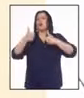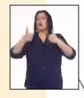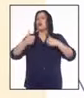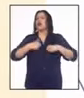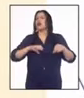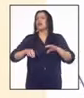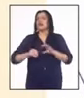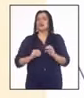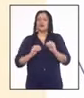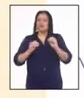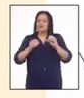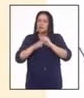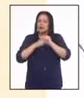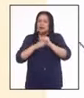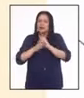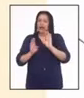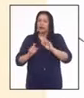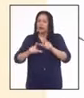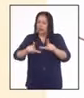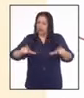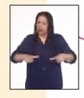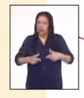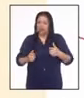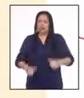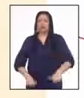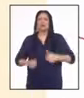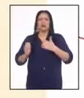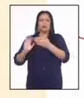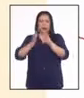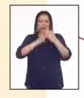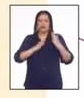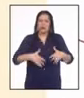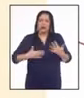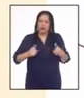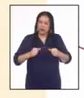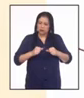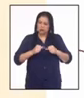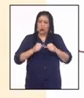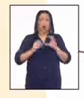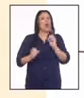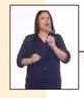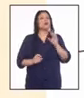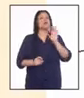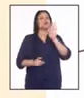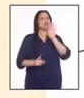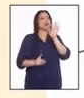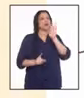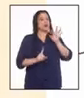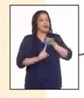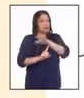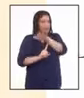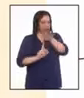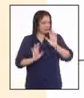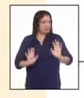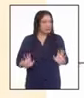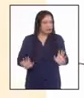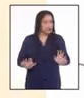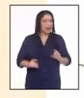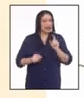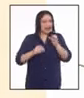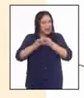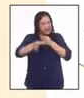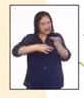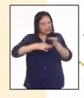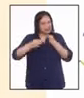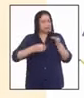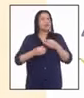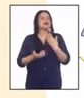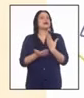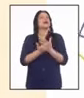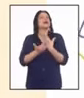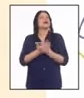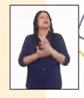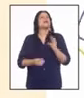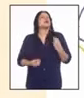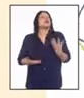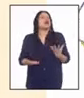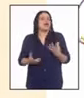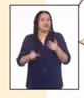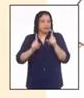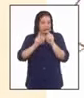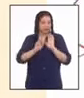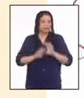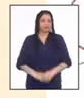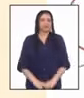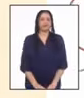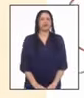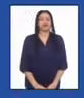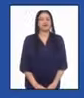se practican en tu localidad que preservan o contaminan al medio ambiente? Argumenta y justifica por qué.